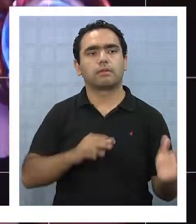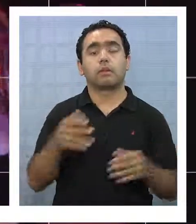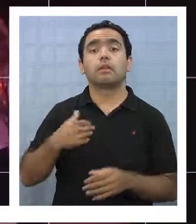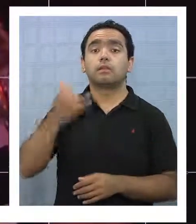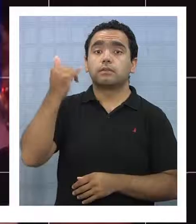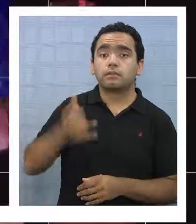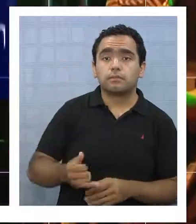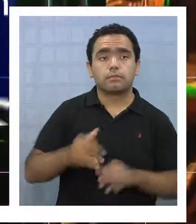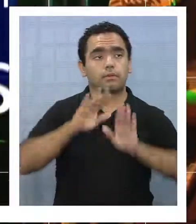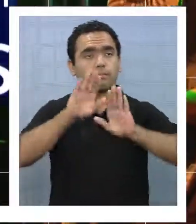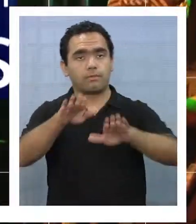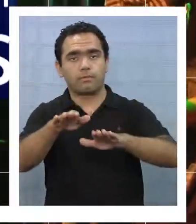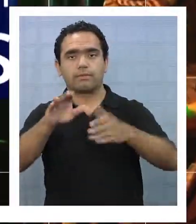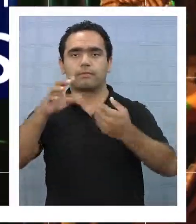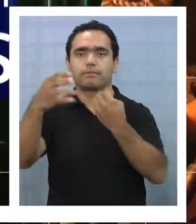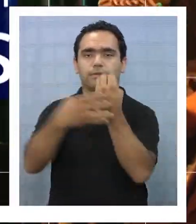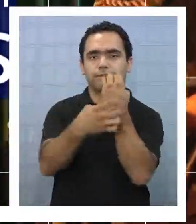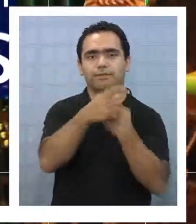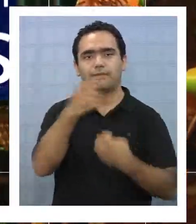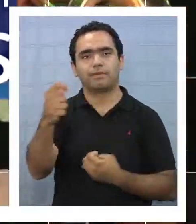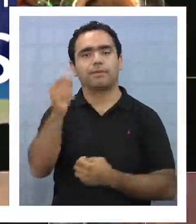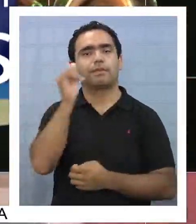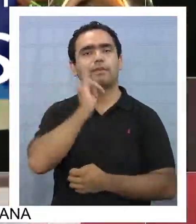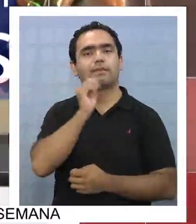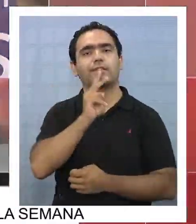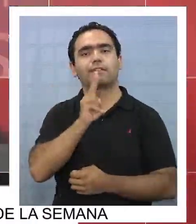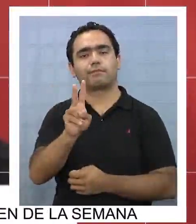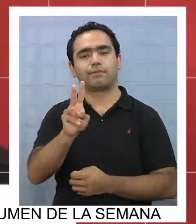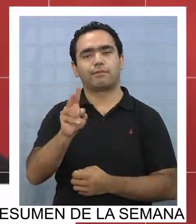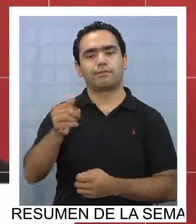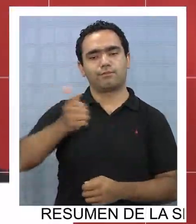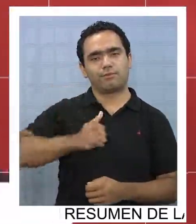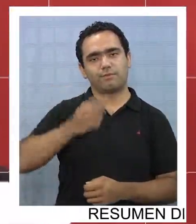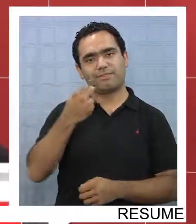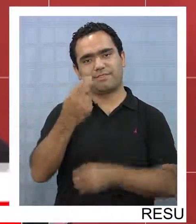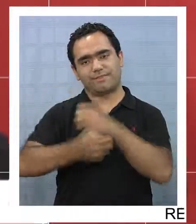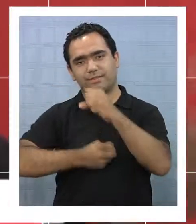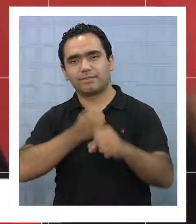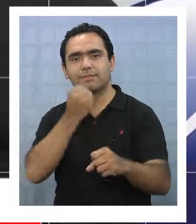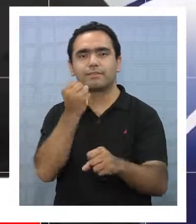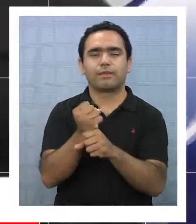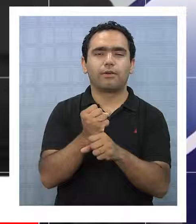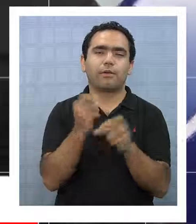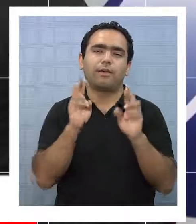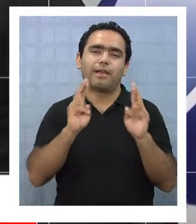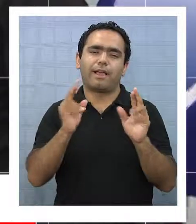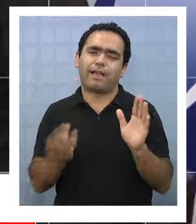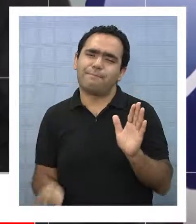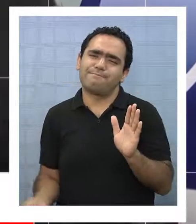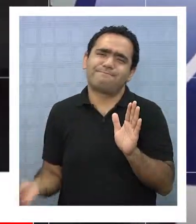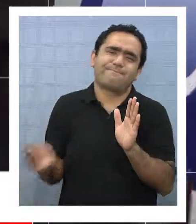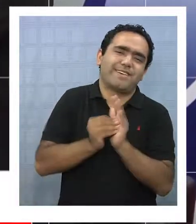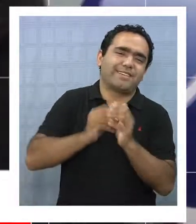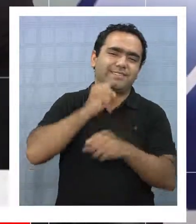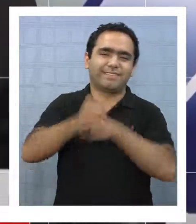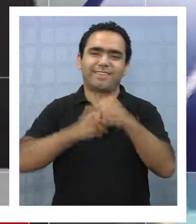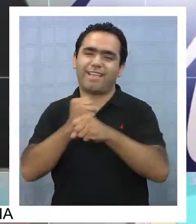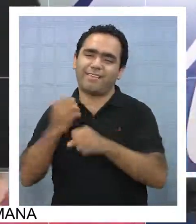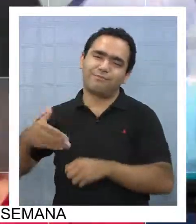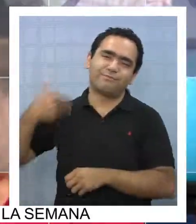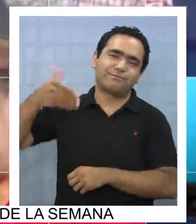aportando a la región, Iquique TV celebra 12 años haciendo televisión regional y esperamos seguir cumpliendo muchos